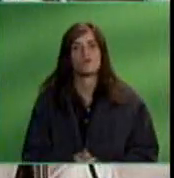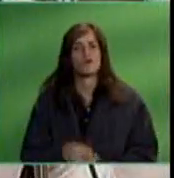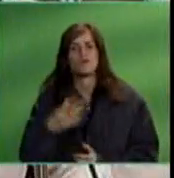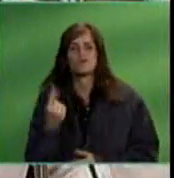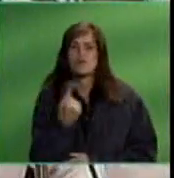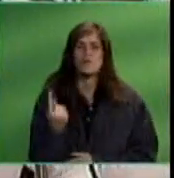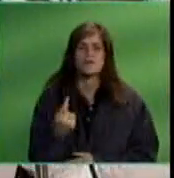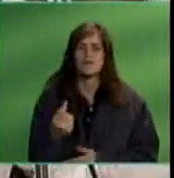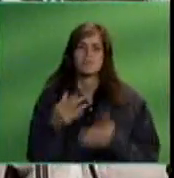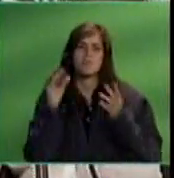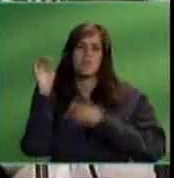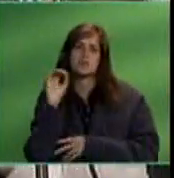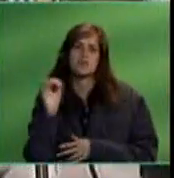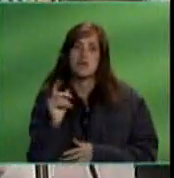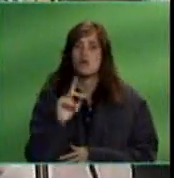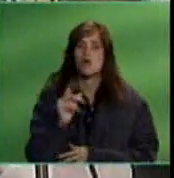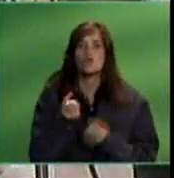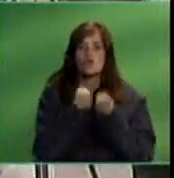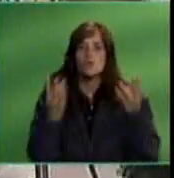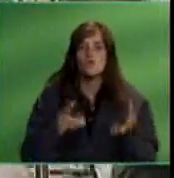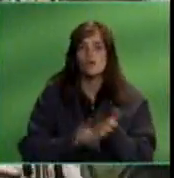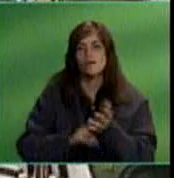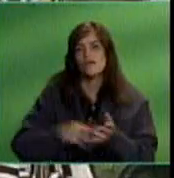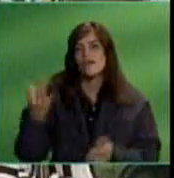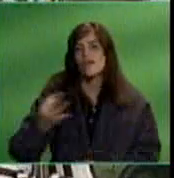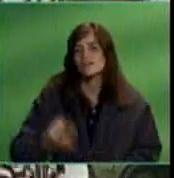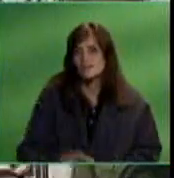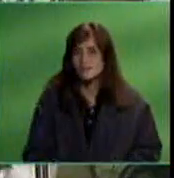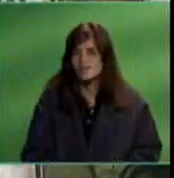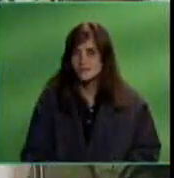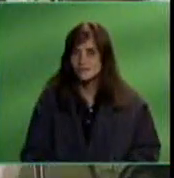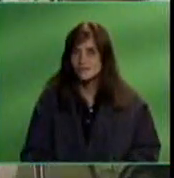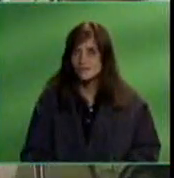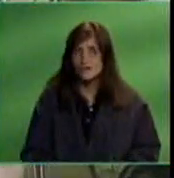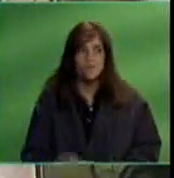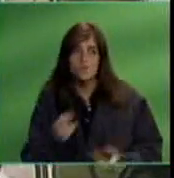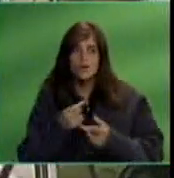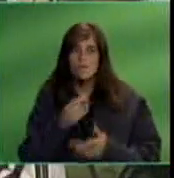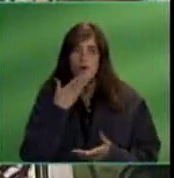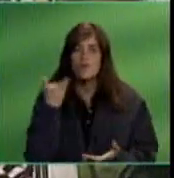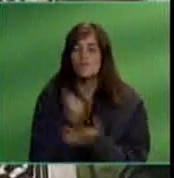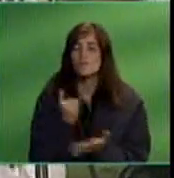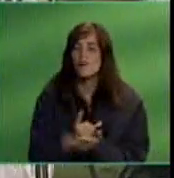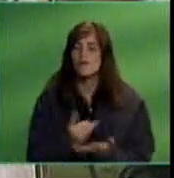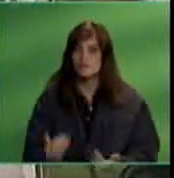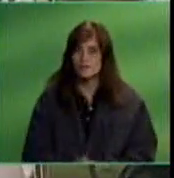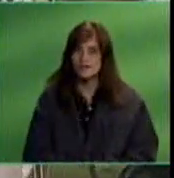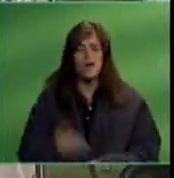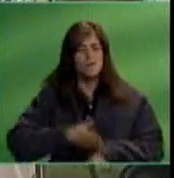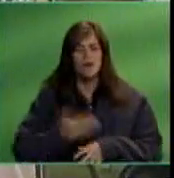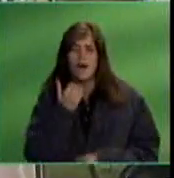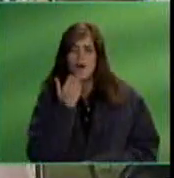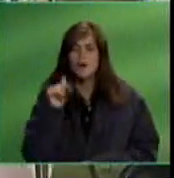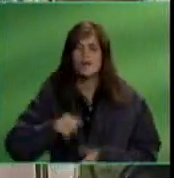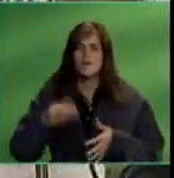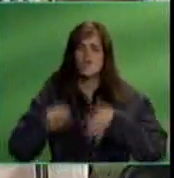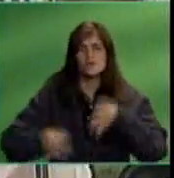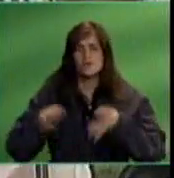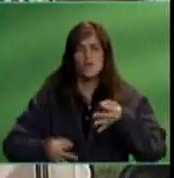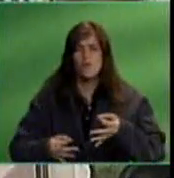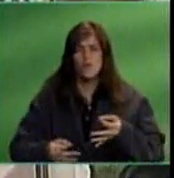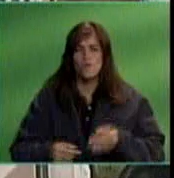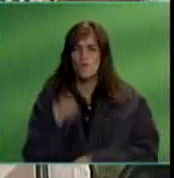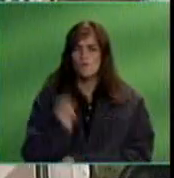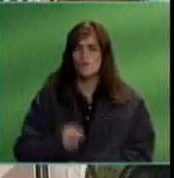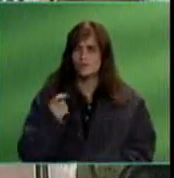pongan solamente los porcentajes sino los números reales haga busque mejores pruebas porque si esto fuese un juicio